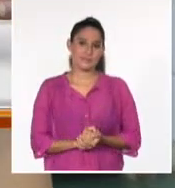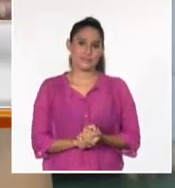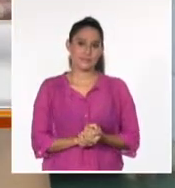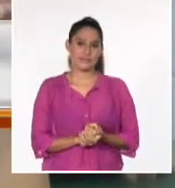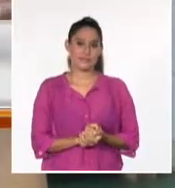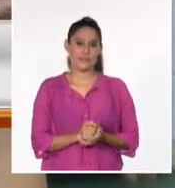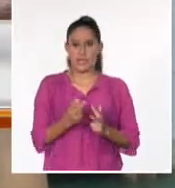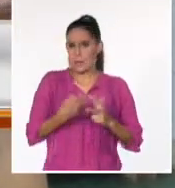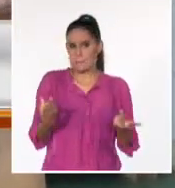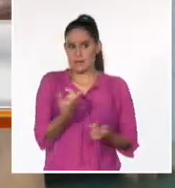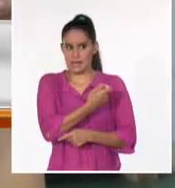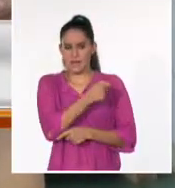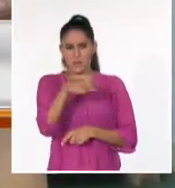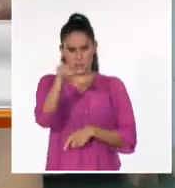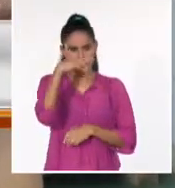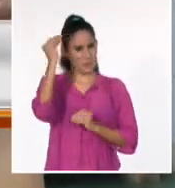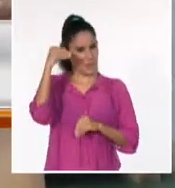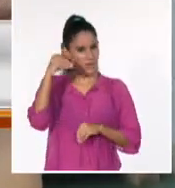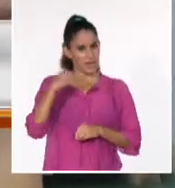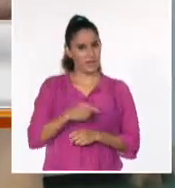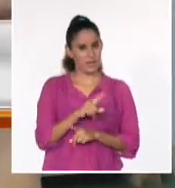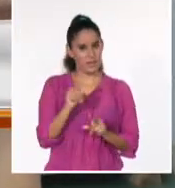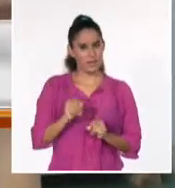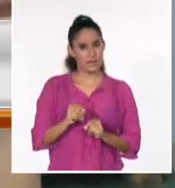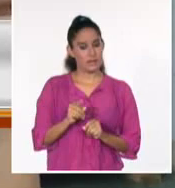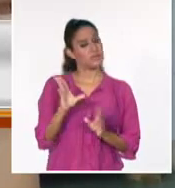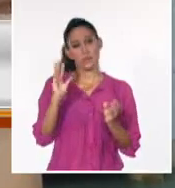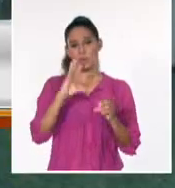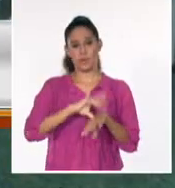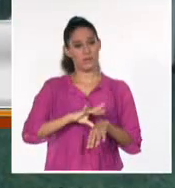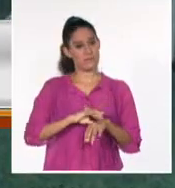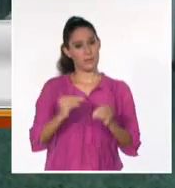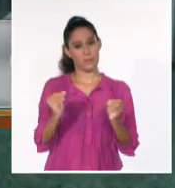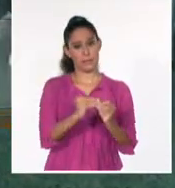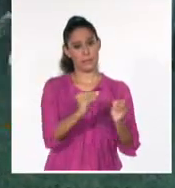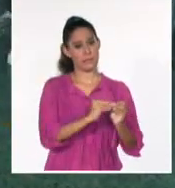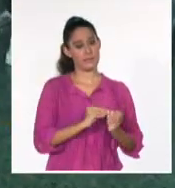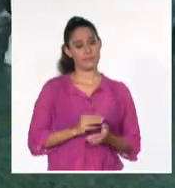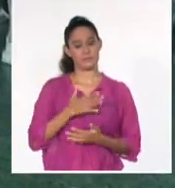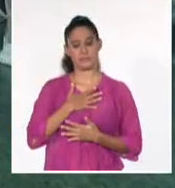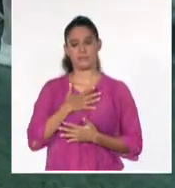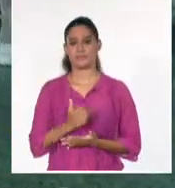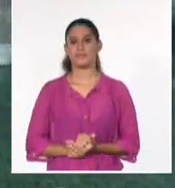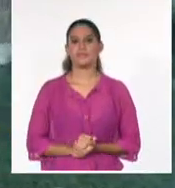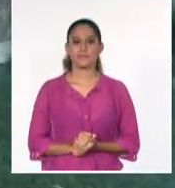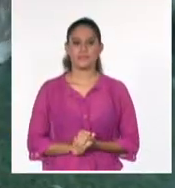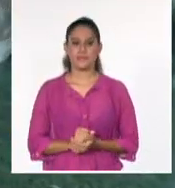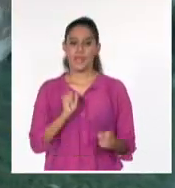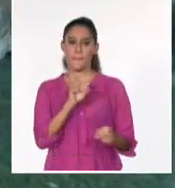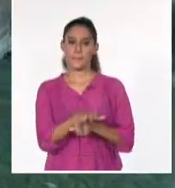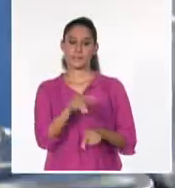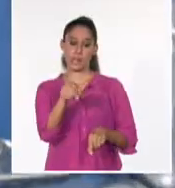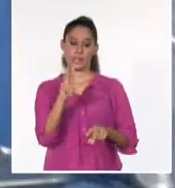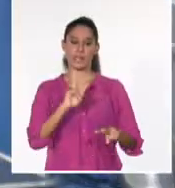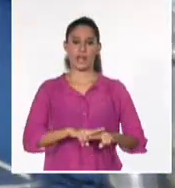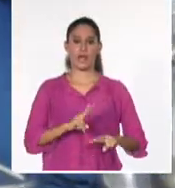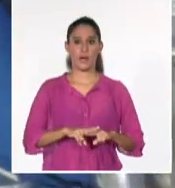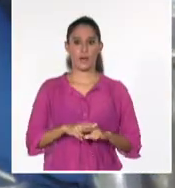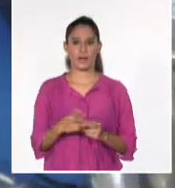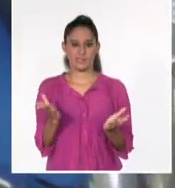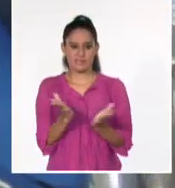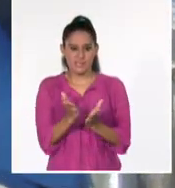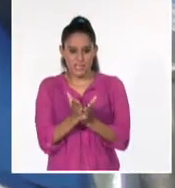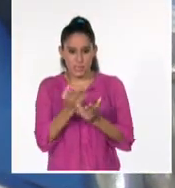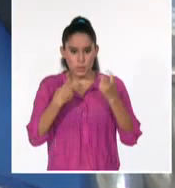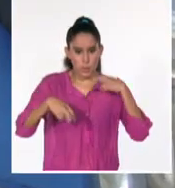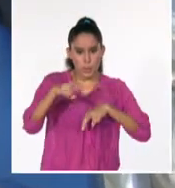qué es la vacuna, sabes? Para no enfermarse. Ha comenzado en La Habana el ensayo clínico con el candidato vacunal